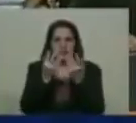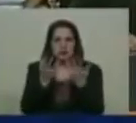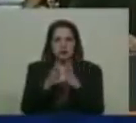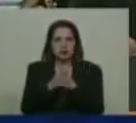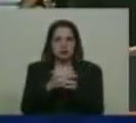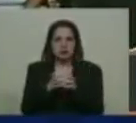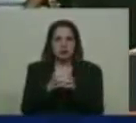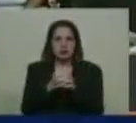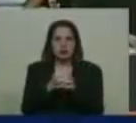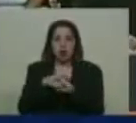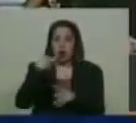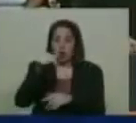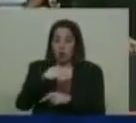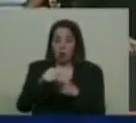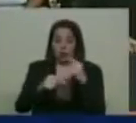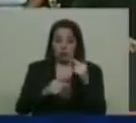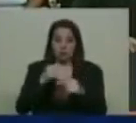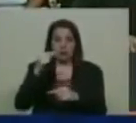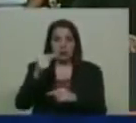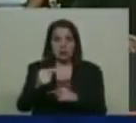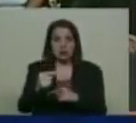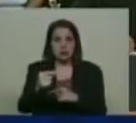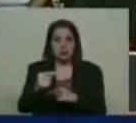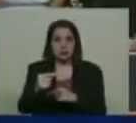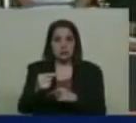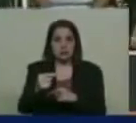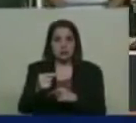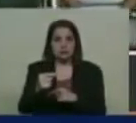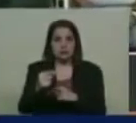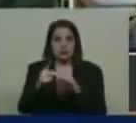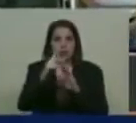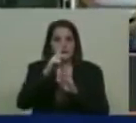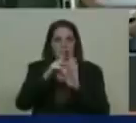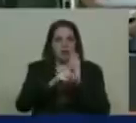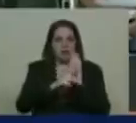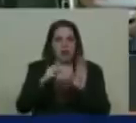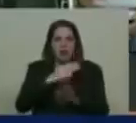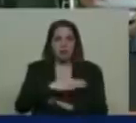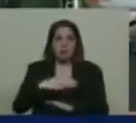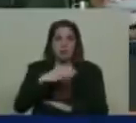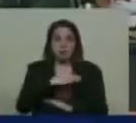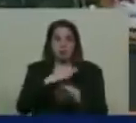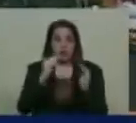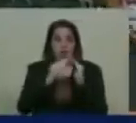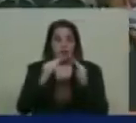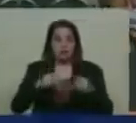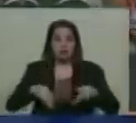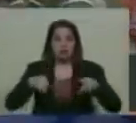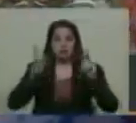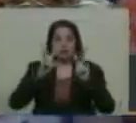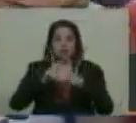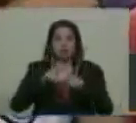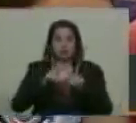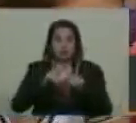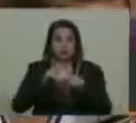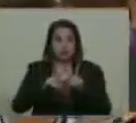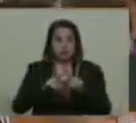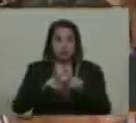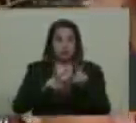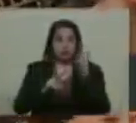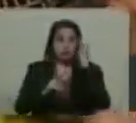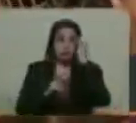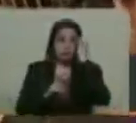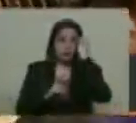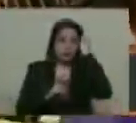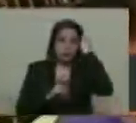hoy, mañana. El plan de la gran misión Vivienda Venezuela para hogares de la patria